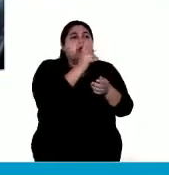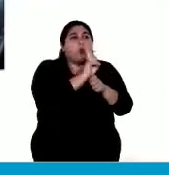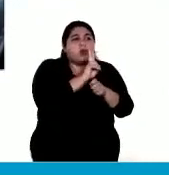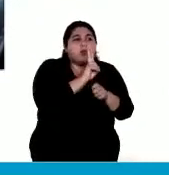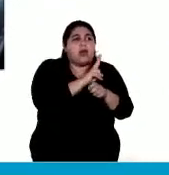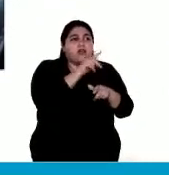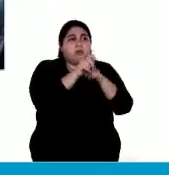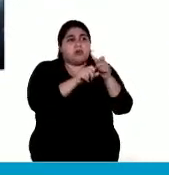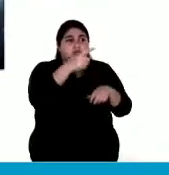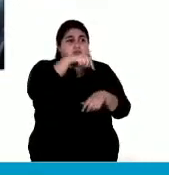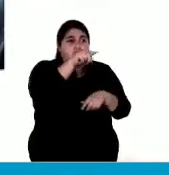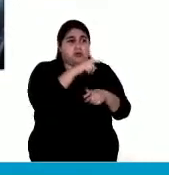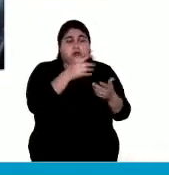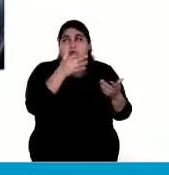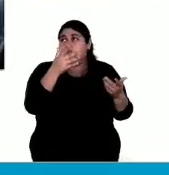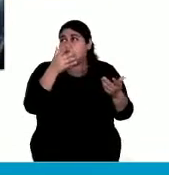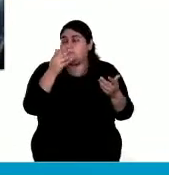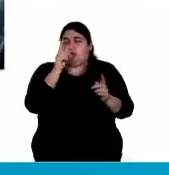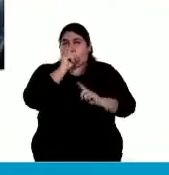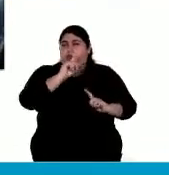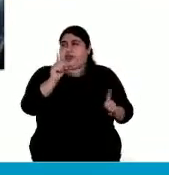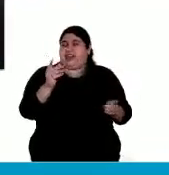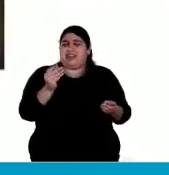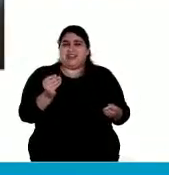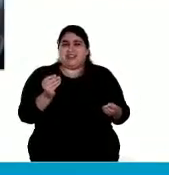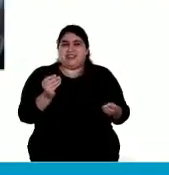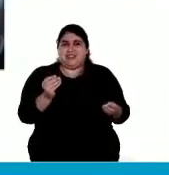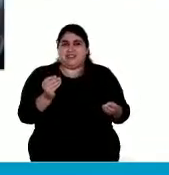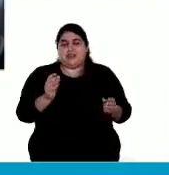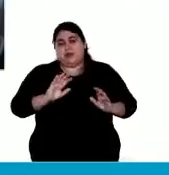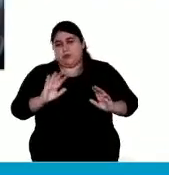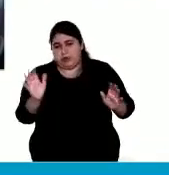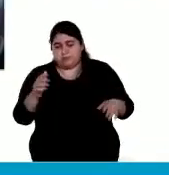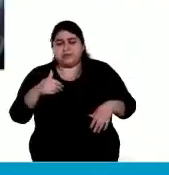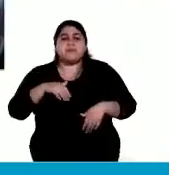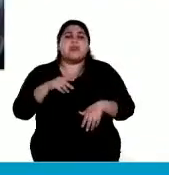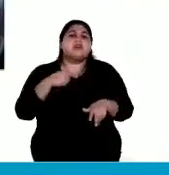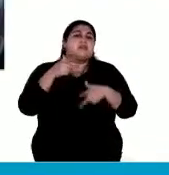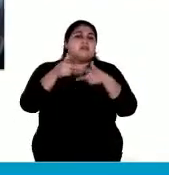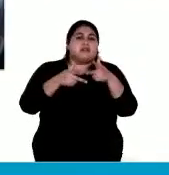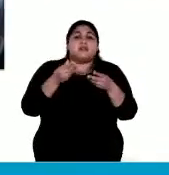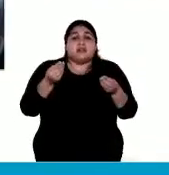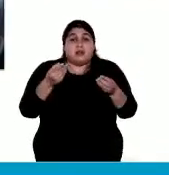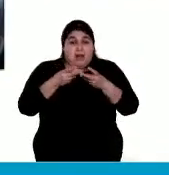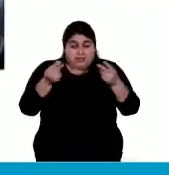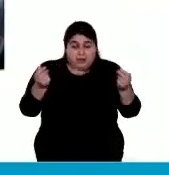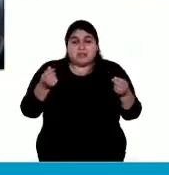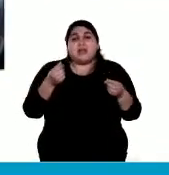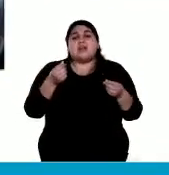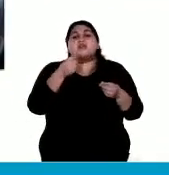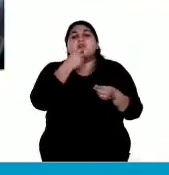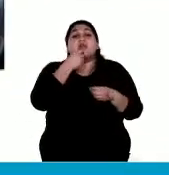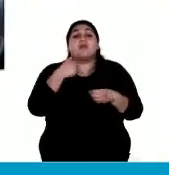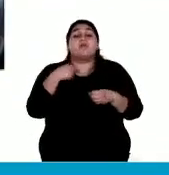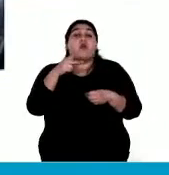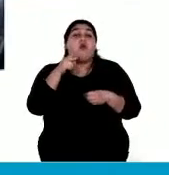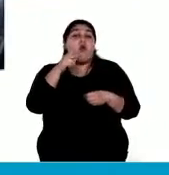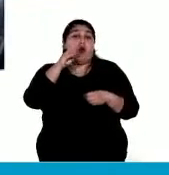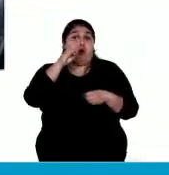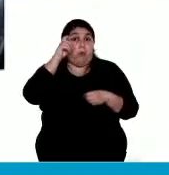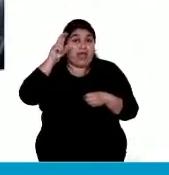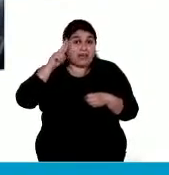gente, Dios nos libre y guarde. Para terminar, yo lo que digo es que si Bernie